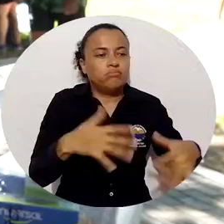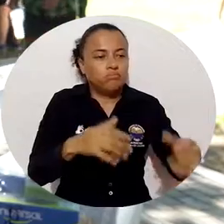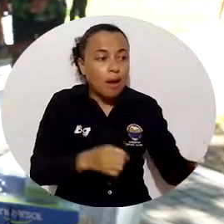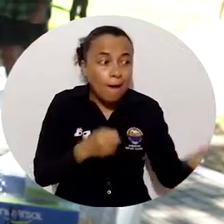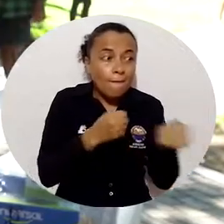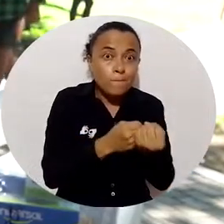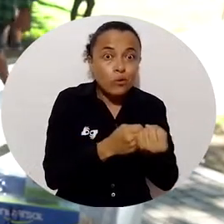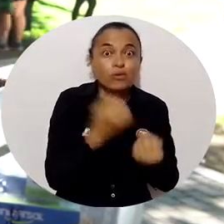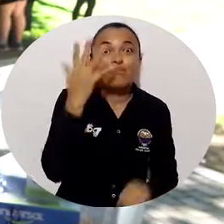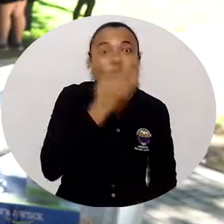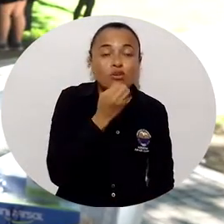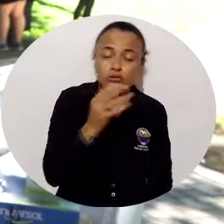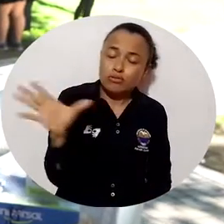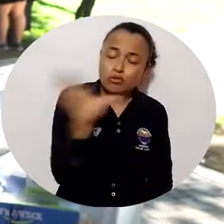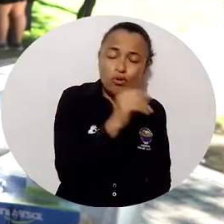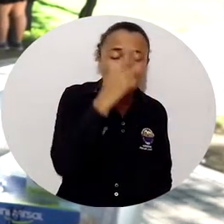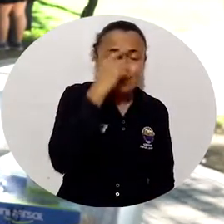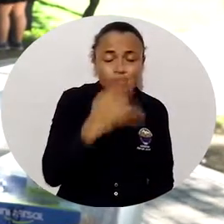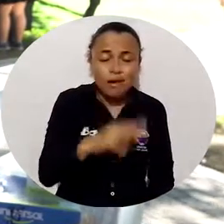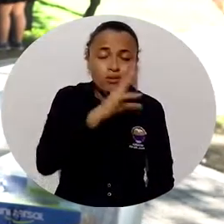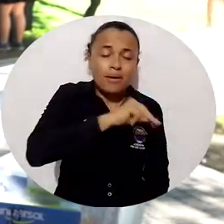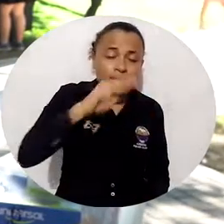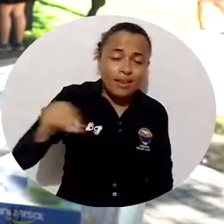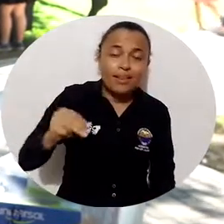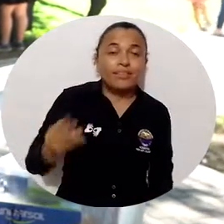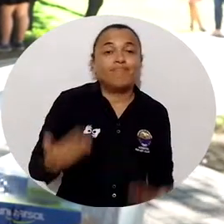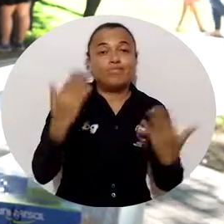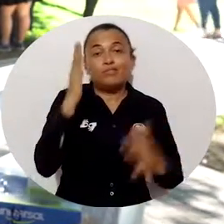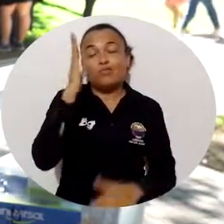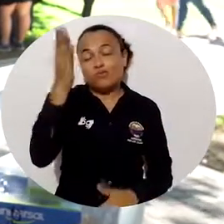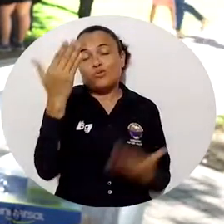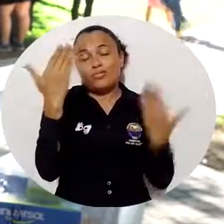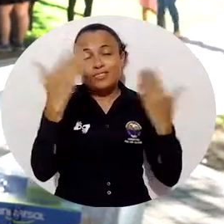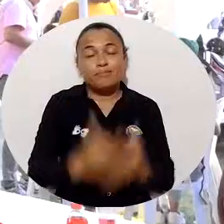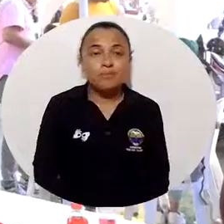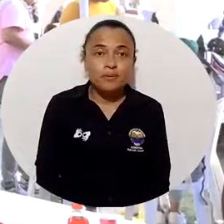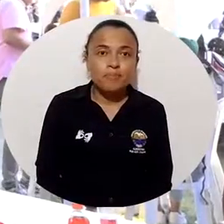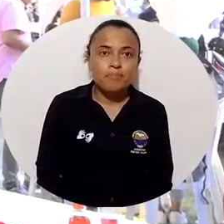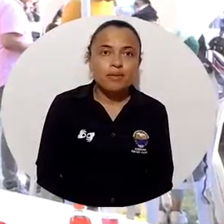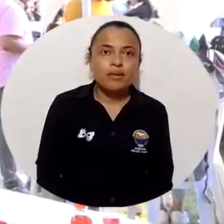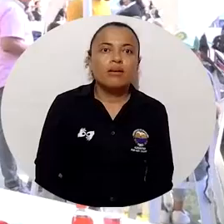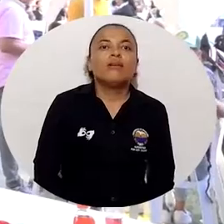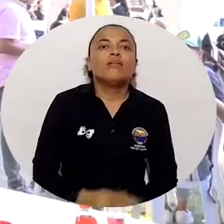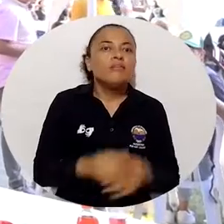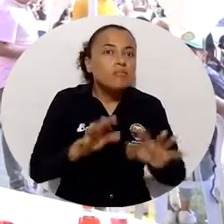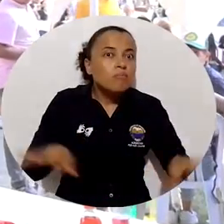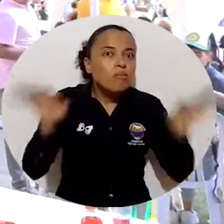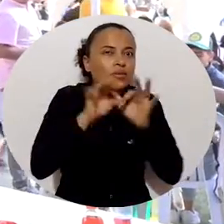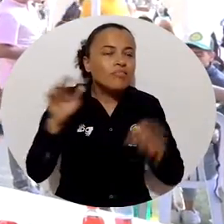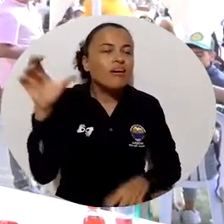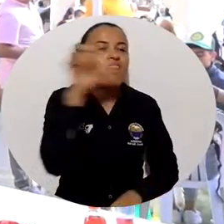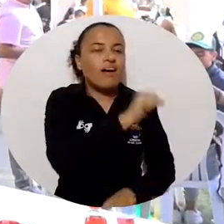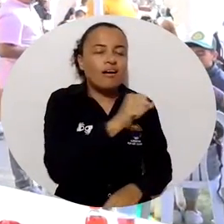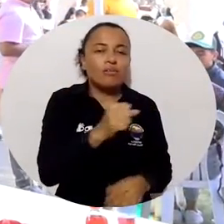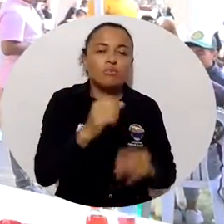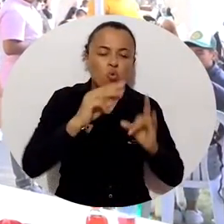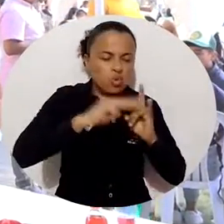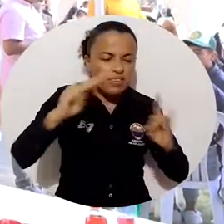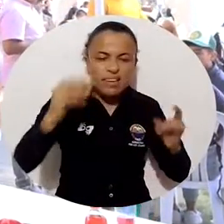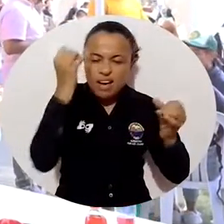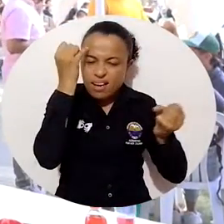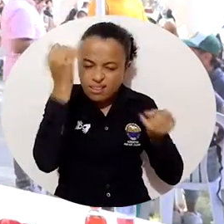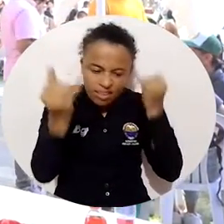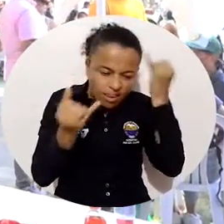una causa tan bonita que a la final nos va a beneficiar a todos los salarios y magdalenenses en un futuro. Hemos ratificado que todo lo que la universidad hace